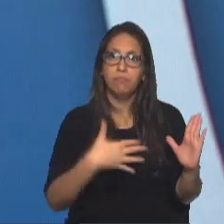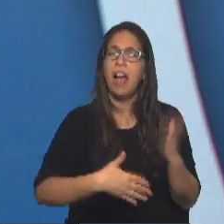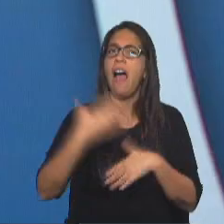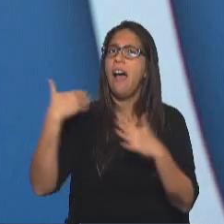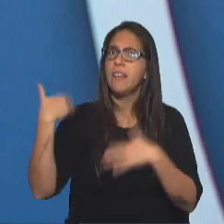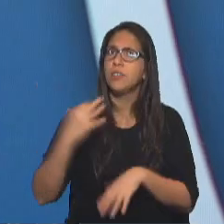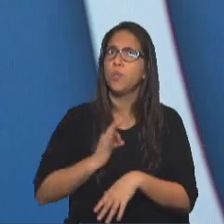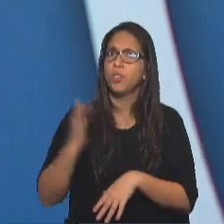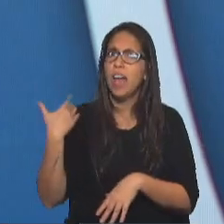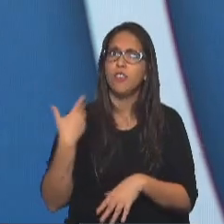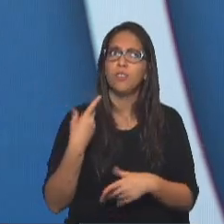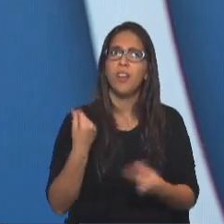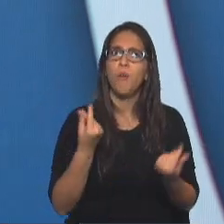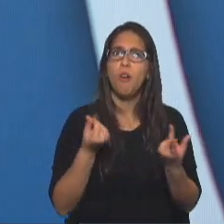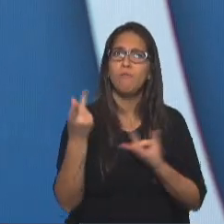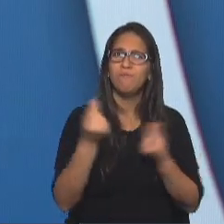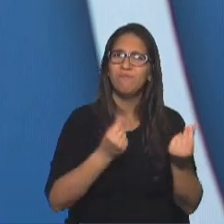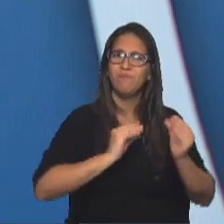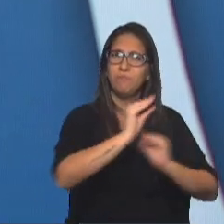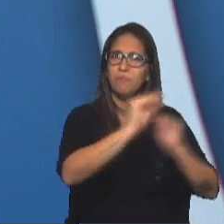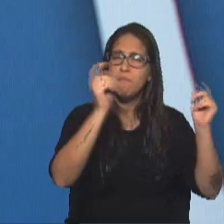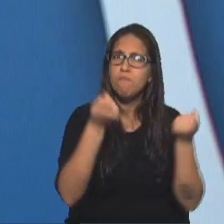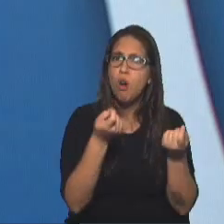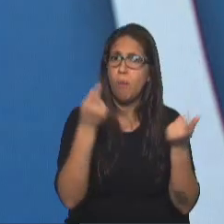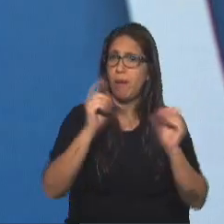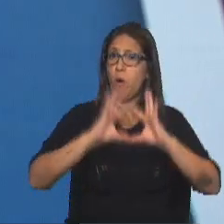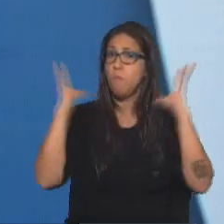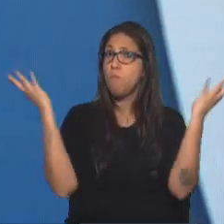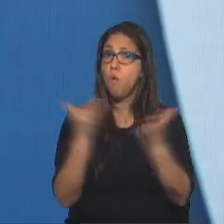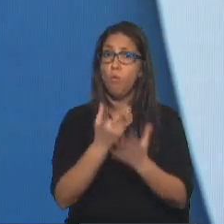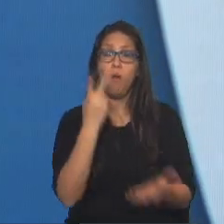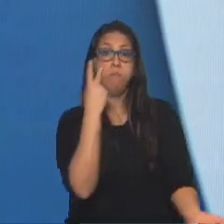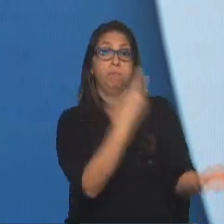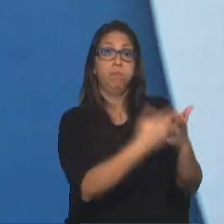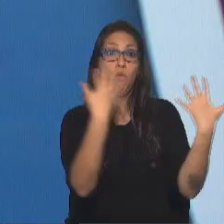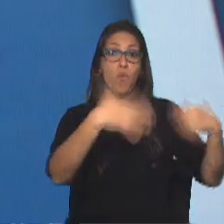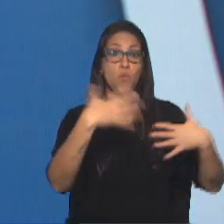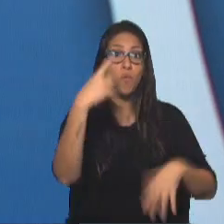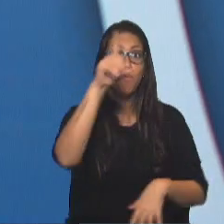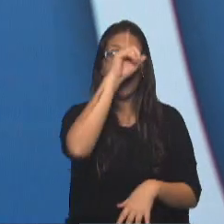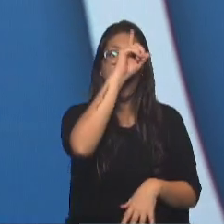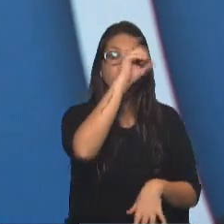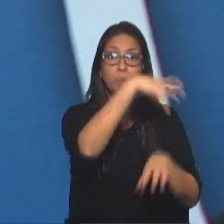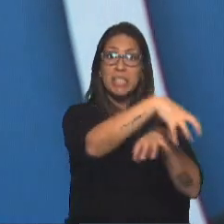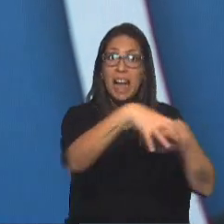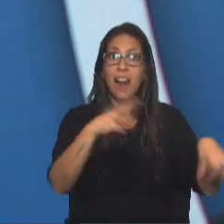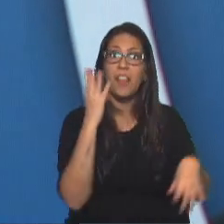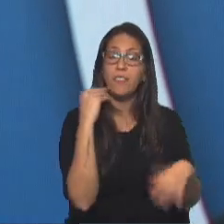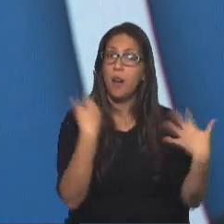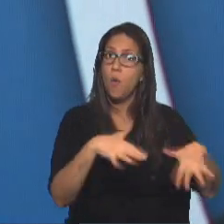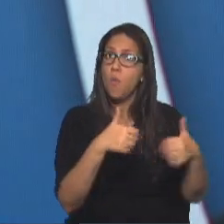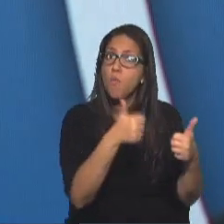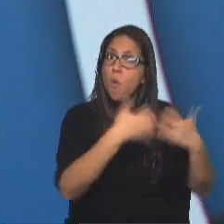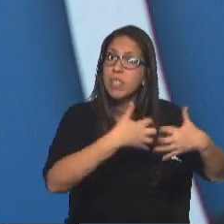financiamiento, es un sistema que tiene muchísimo prestigio internacional y que justamente él va a hacer mucha referencia. Su padre también, de hecho,